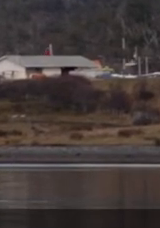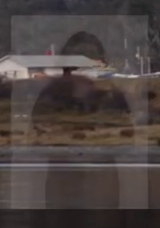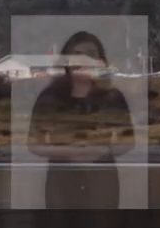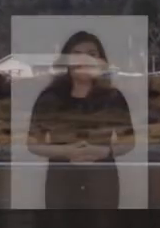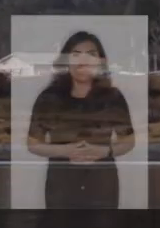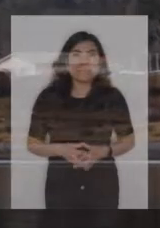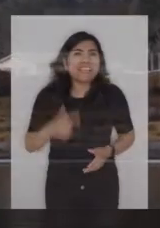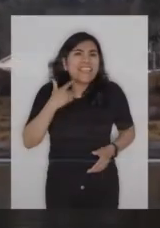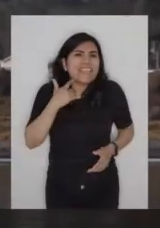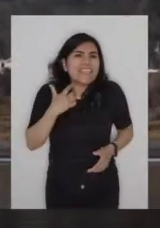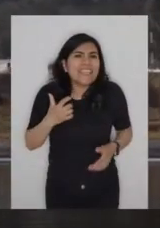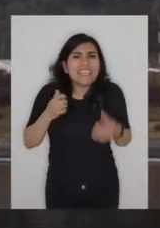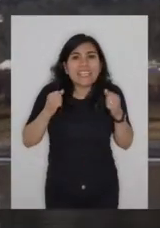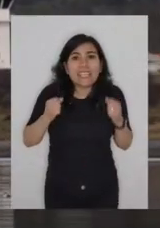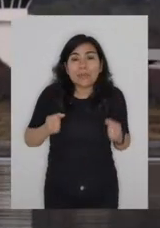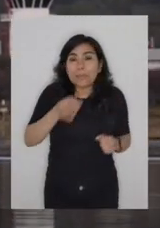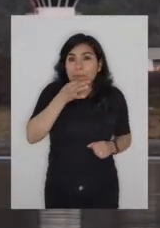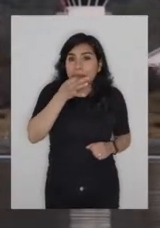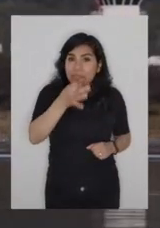¿Qué le puedo decir?